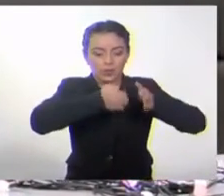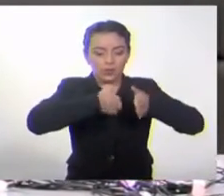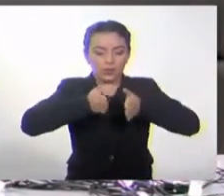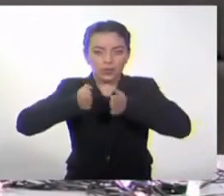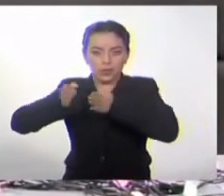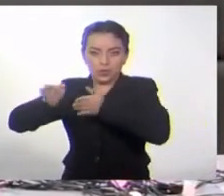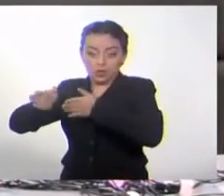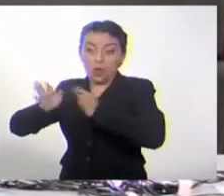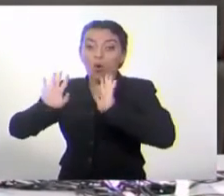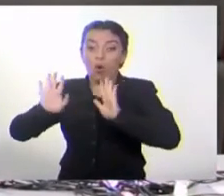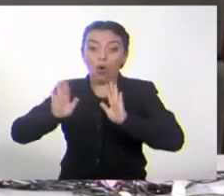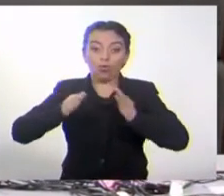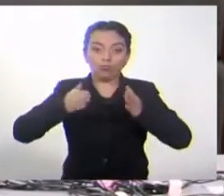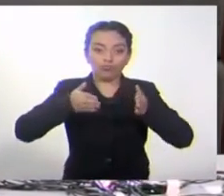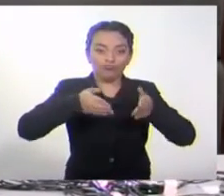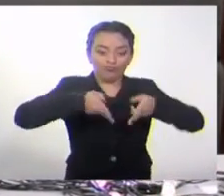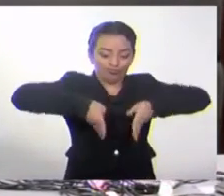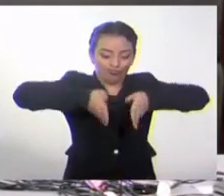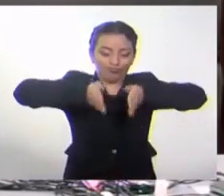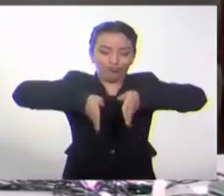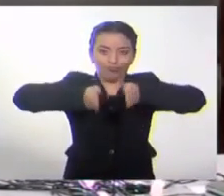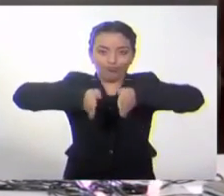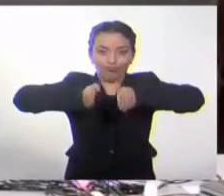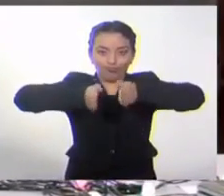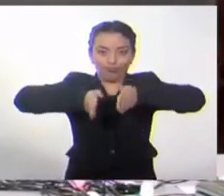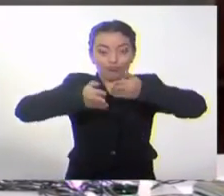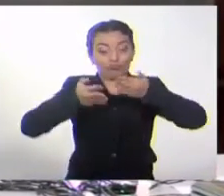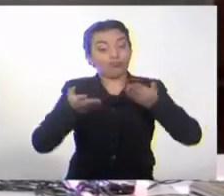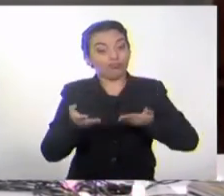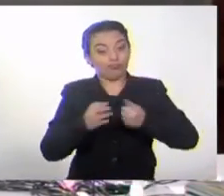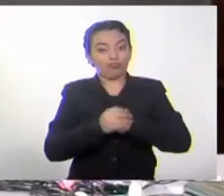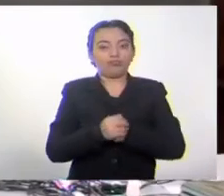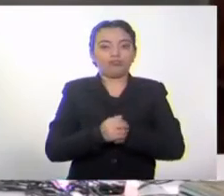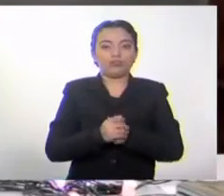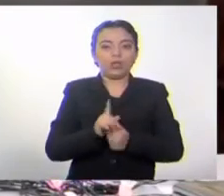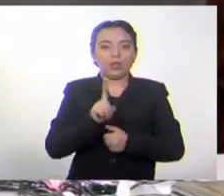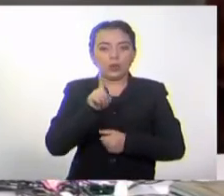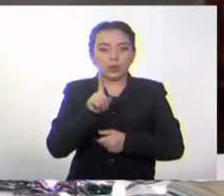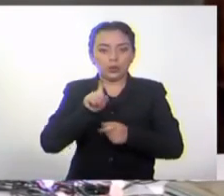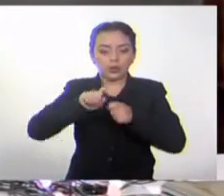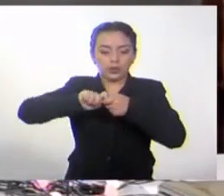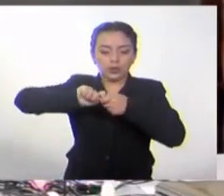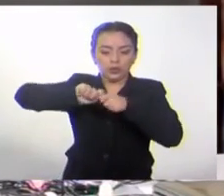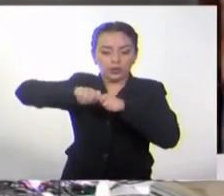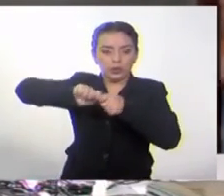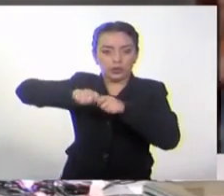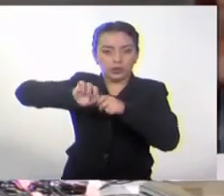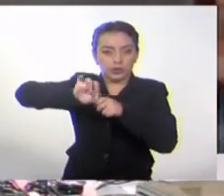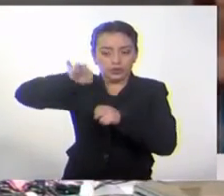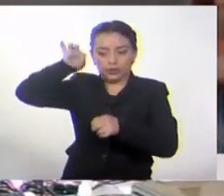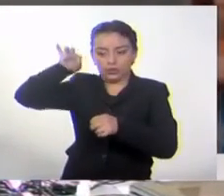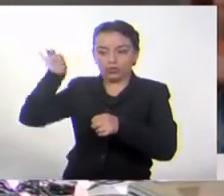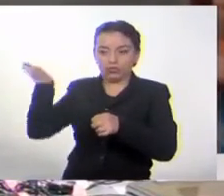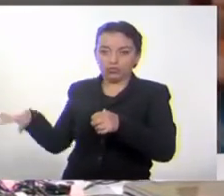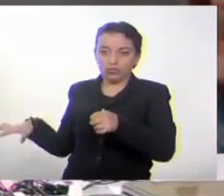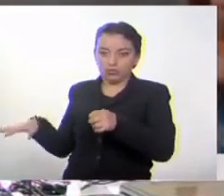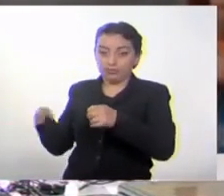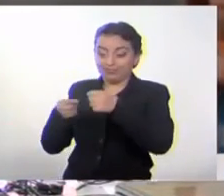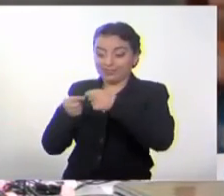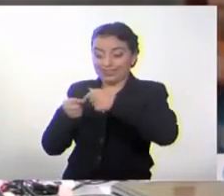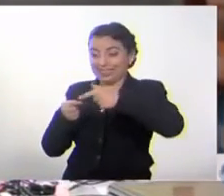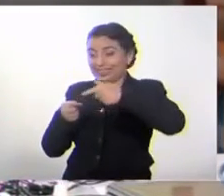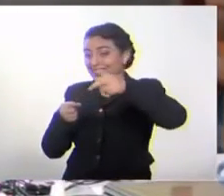se te llega a apagar, todos los focos que siguen también se terminan apagando. Tomando en cuenta